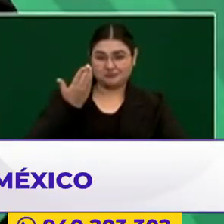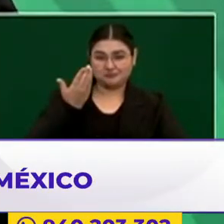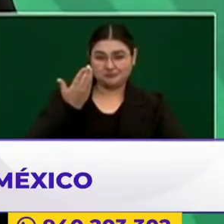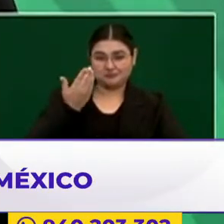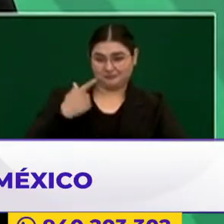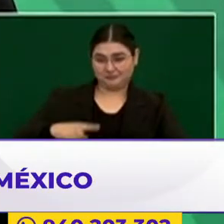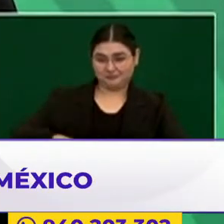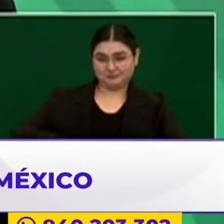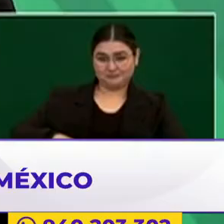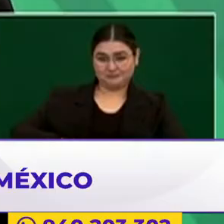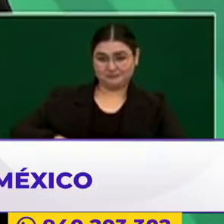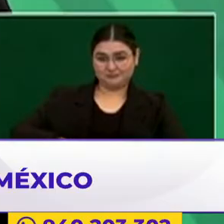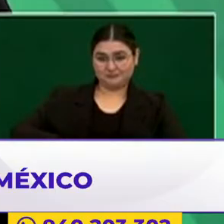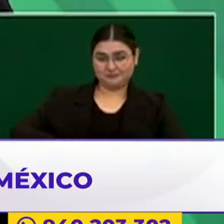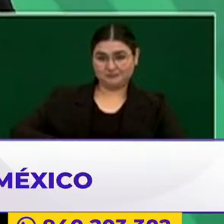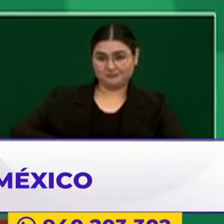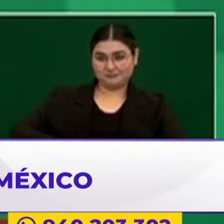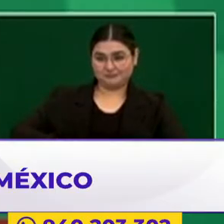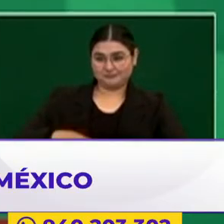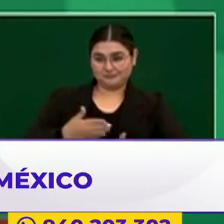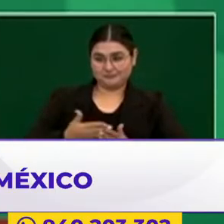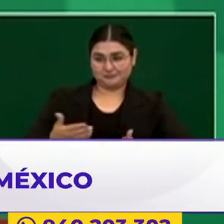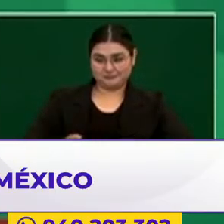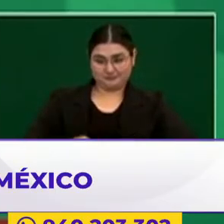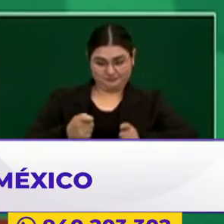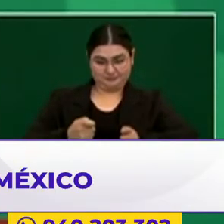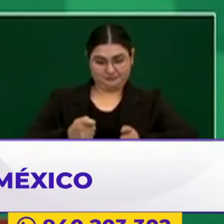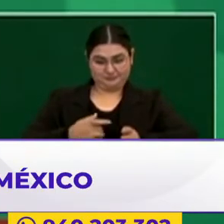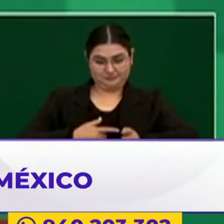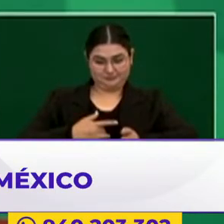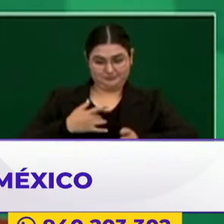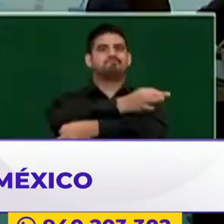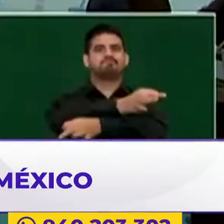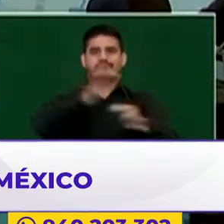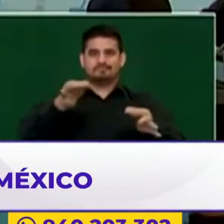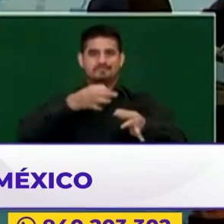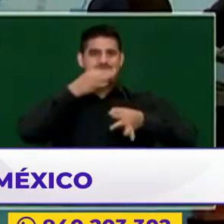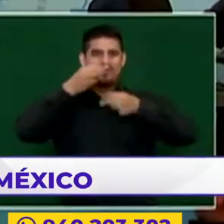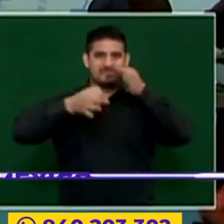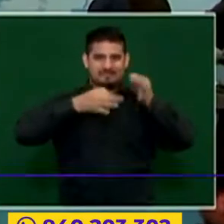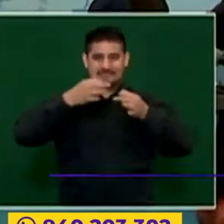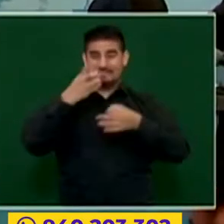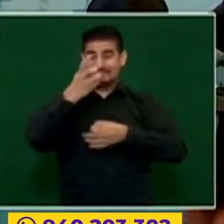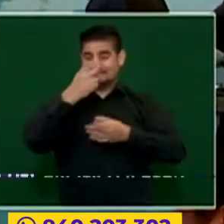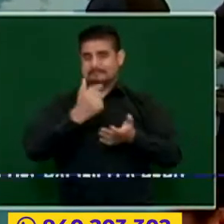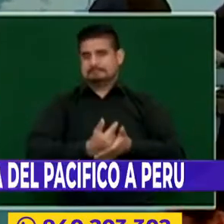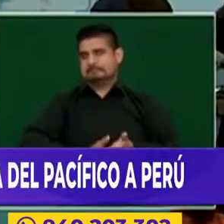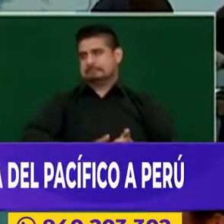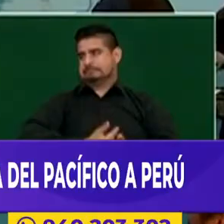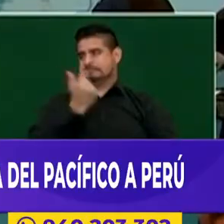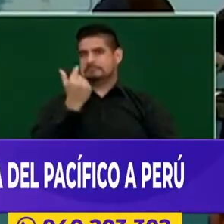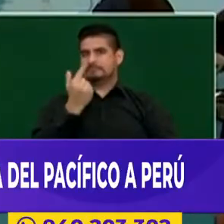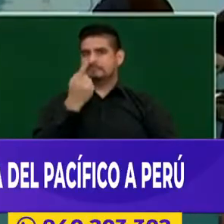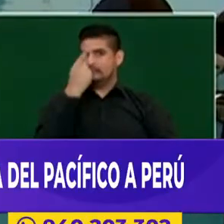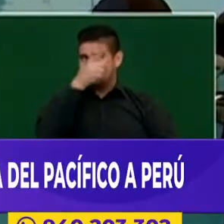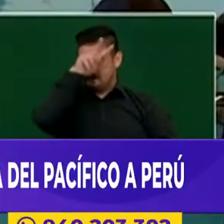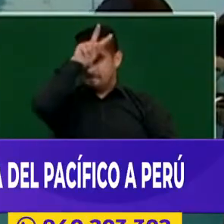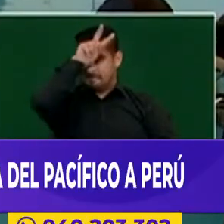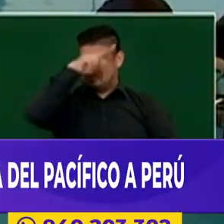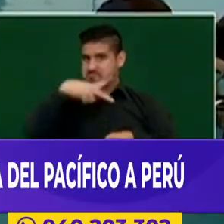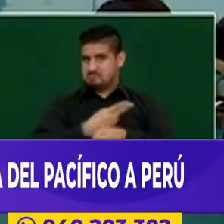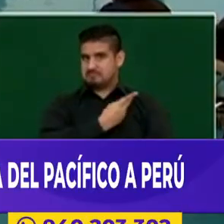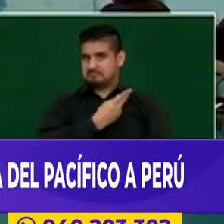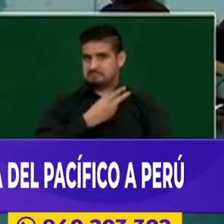a un gobierno que considero espurio. Este calificativo, el presidente mexicano Andrés Manuel